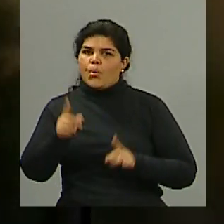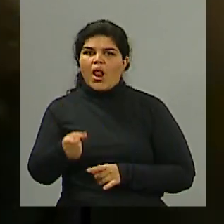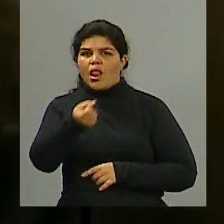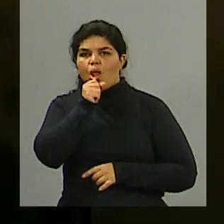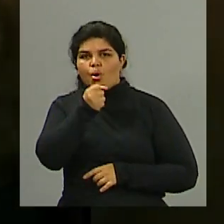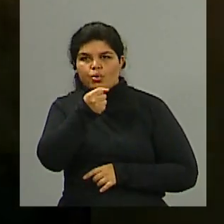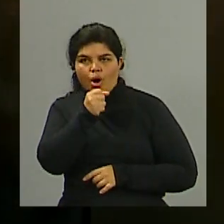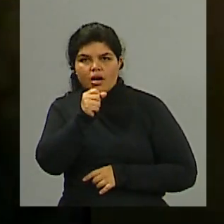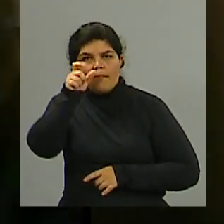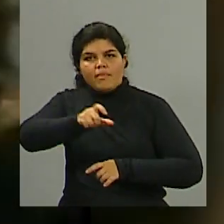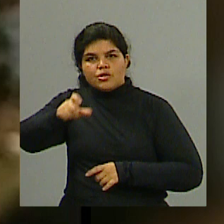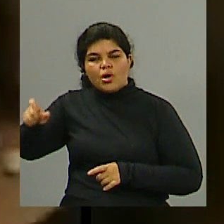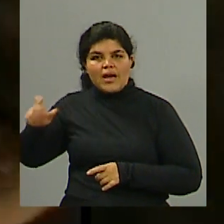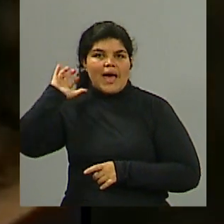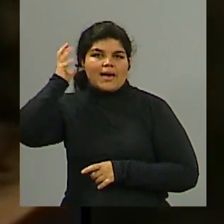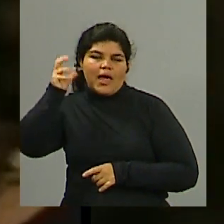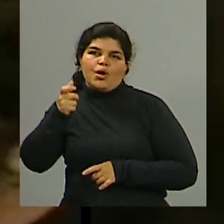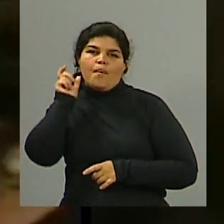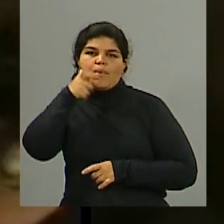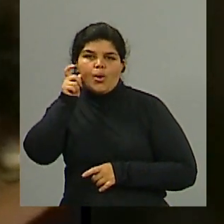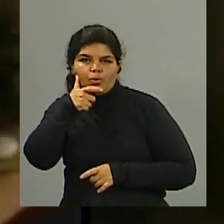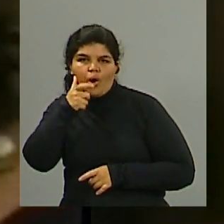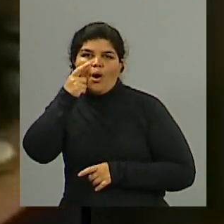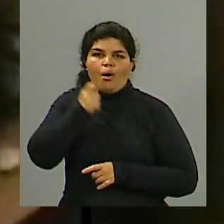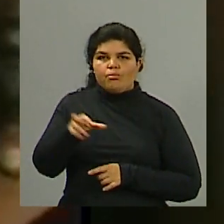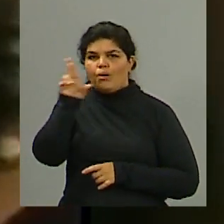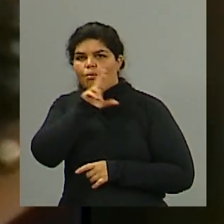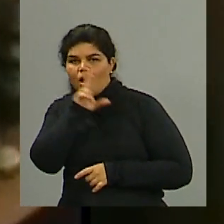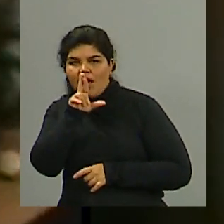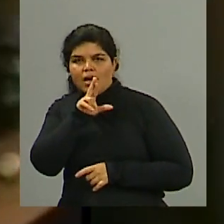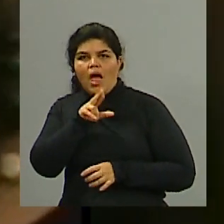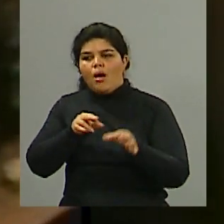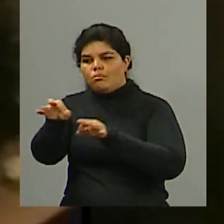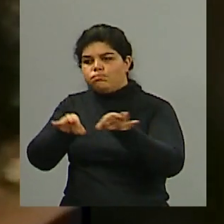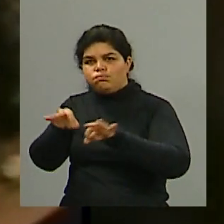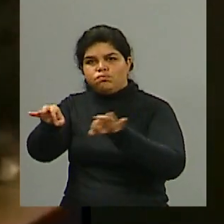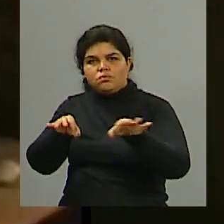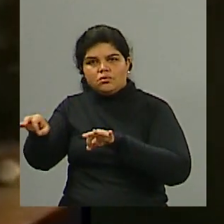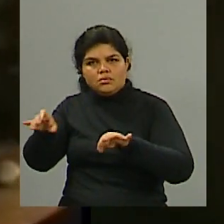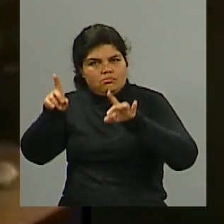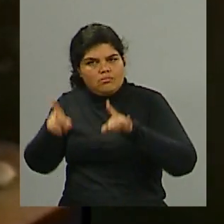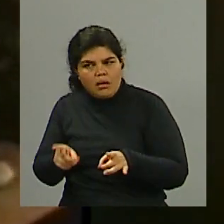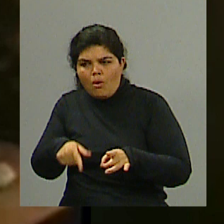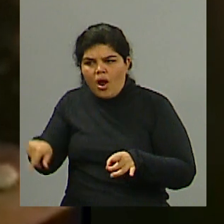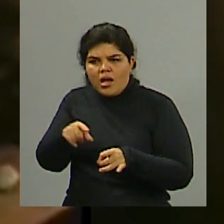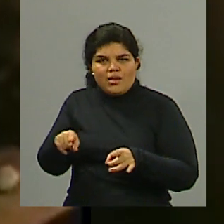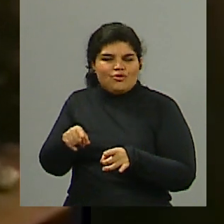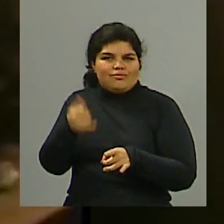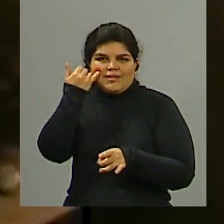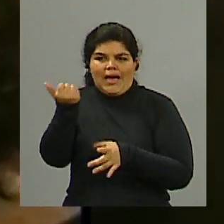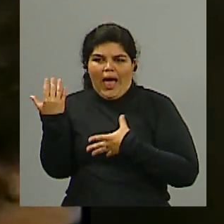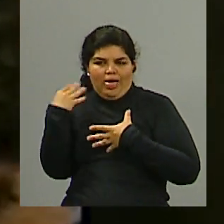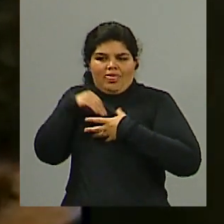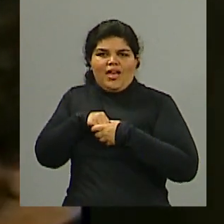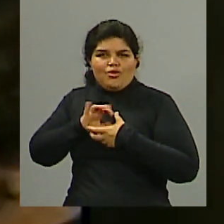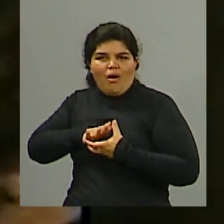locutoras, de aquellas personas que trabajan en la radio, productores, productoras, operadores, toda la gente tiene esa magia y tiene esa pasión. Si no